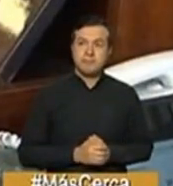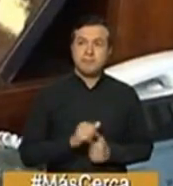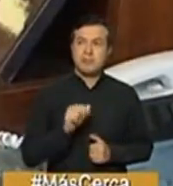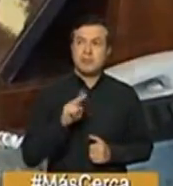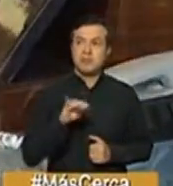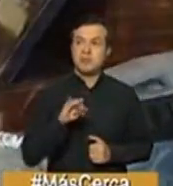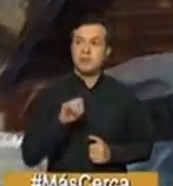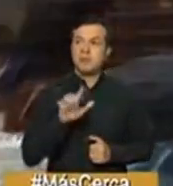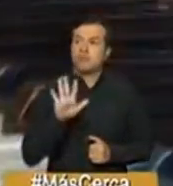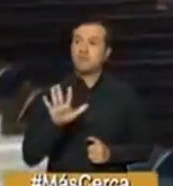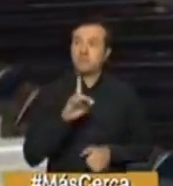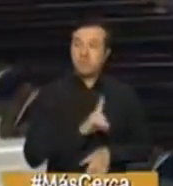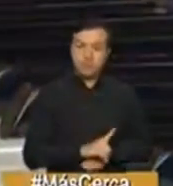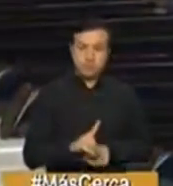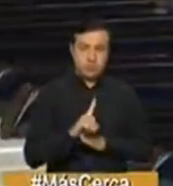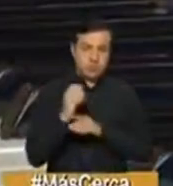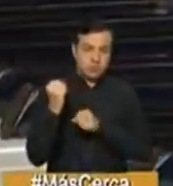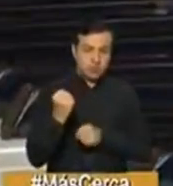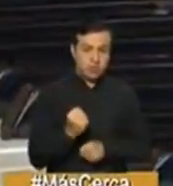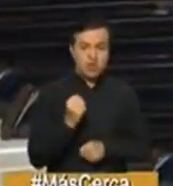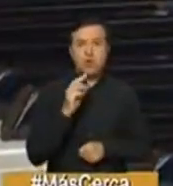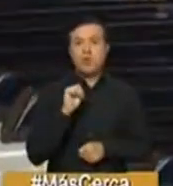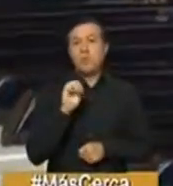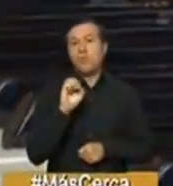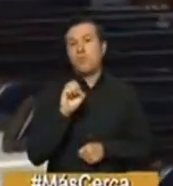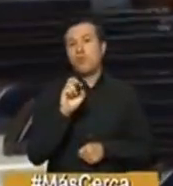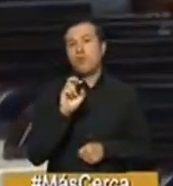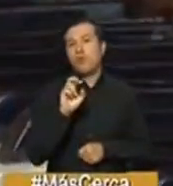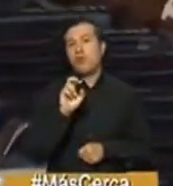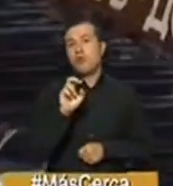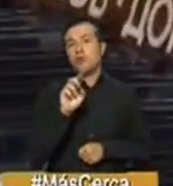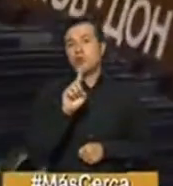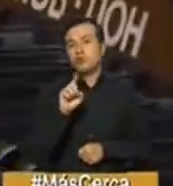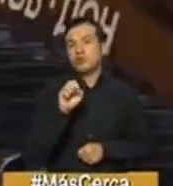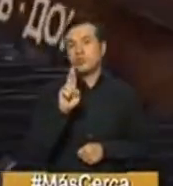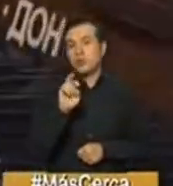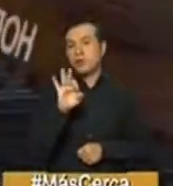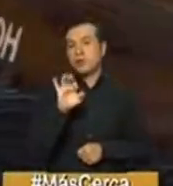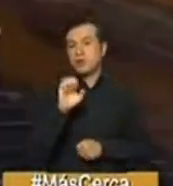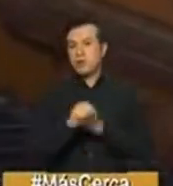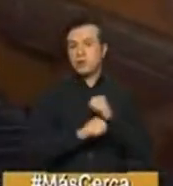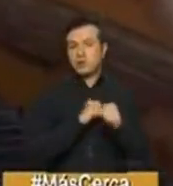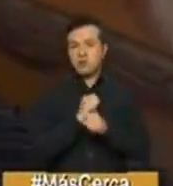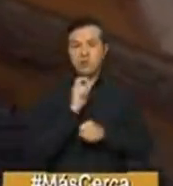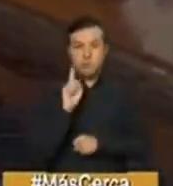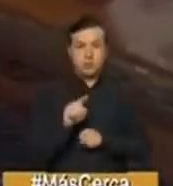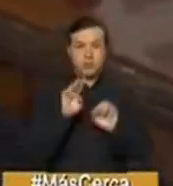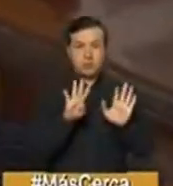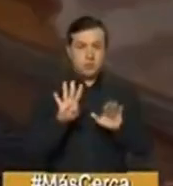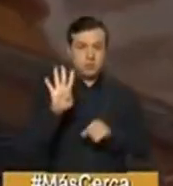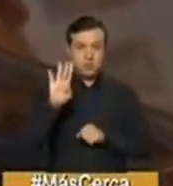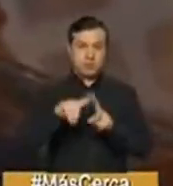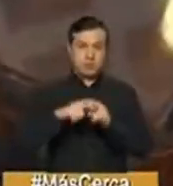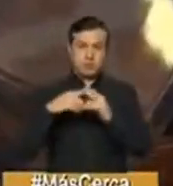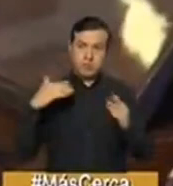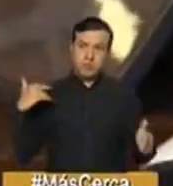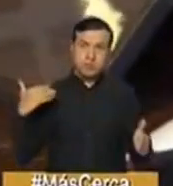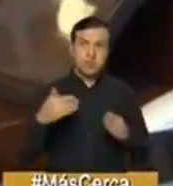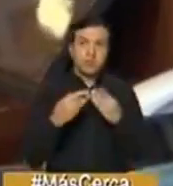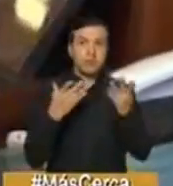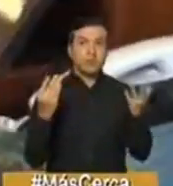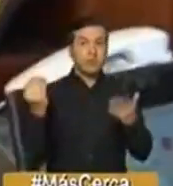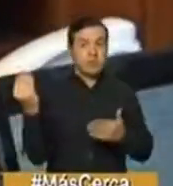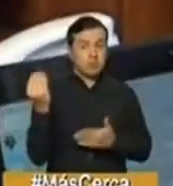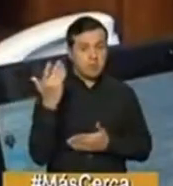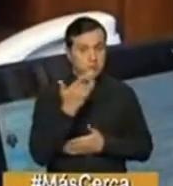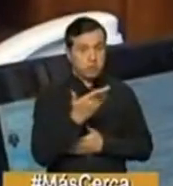Aníbal Andázuri es director y fundador de Mozarte. Desde que la institución se creó en 1994, ha formado a